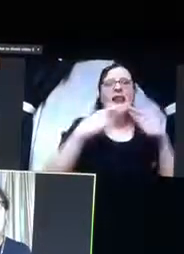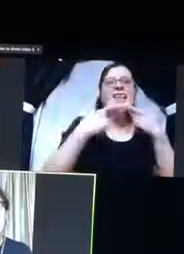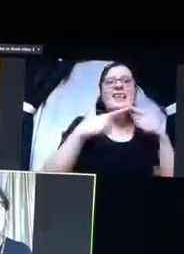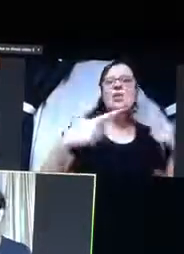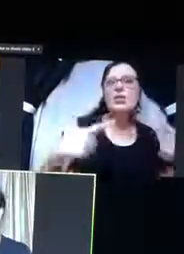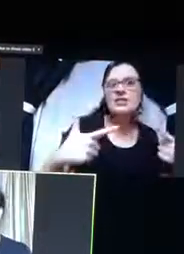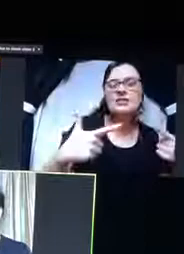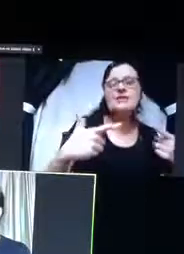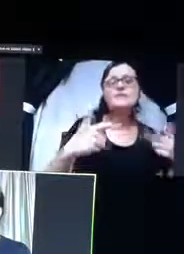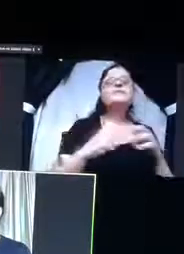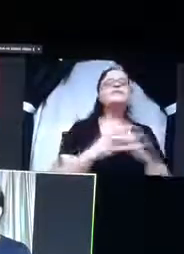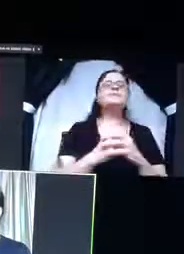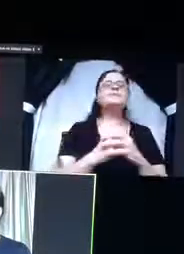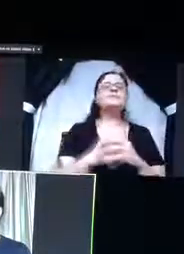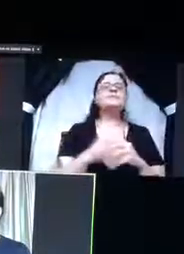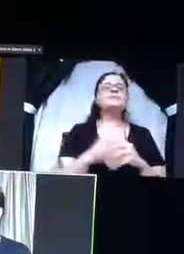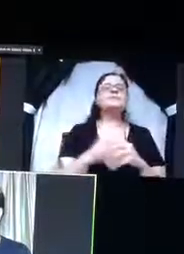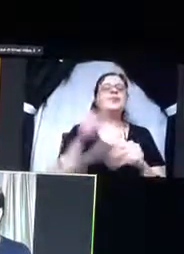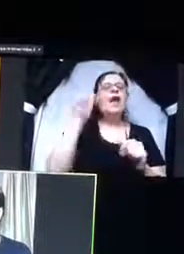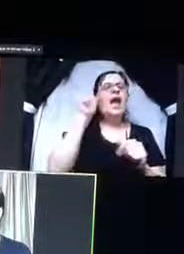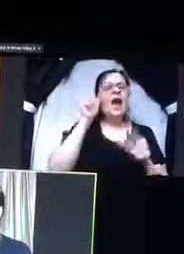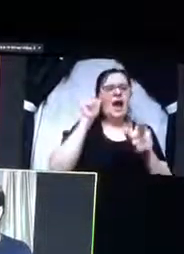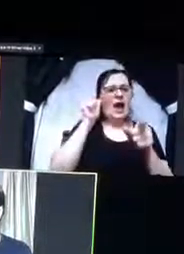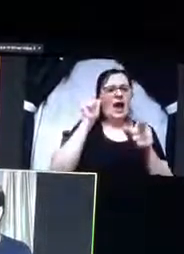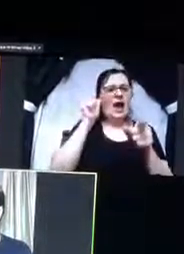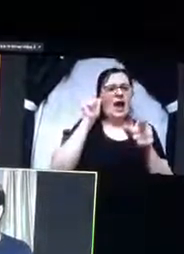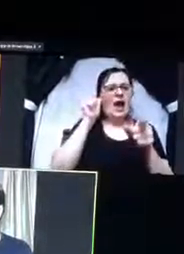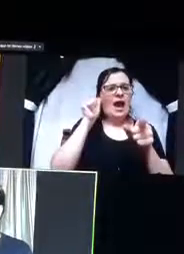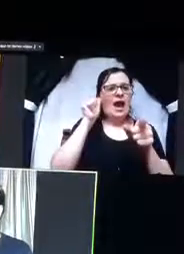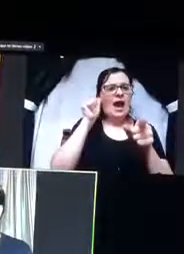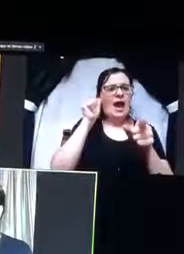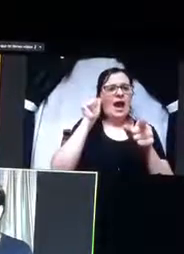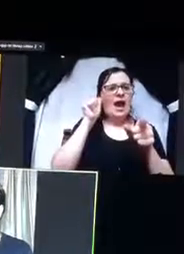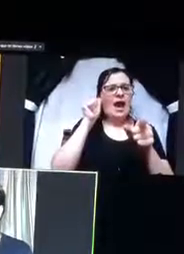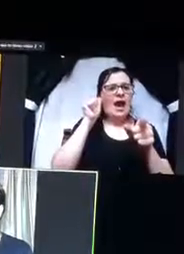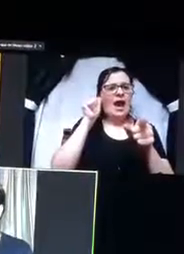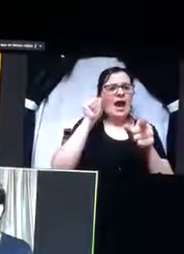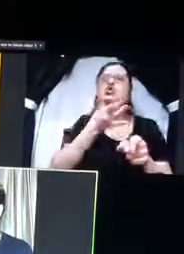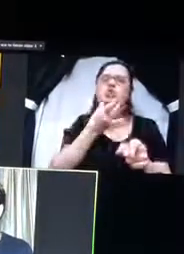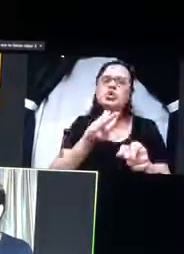una pregunta con esto que es muy interesante, porque acá estamos hablando